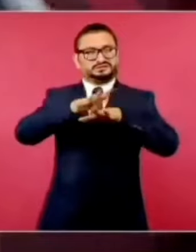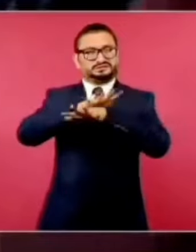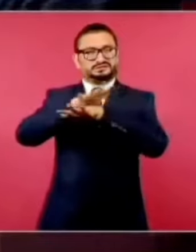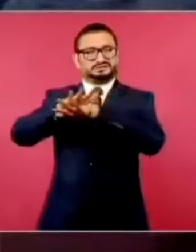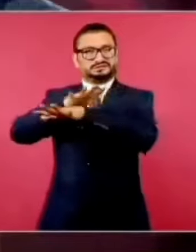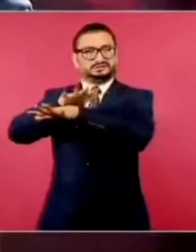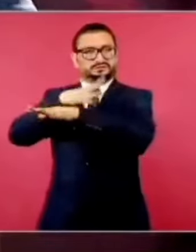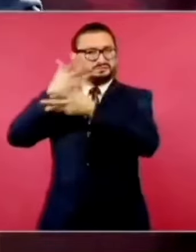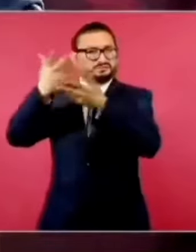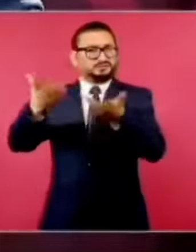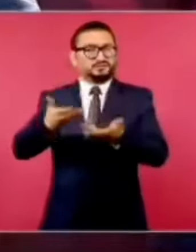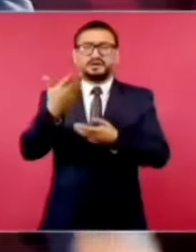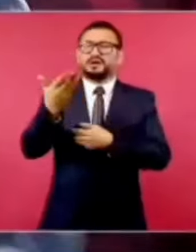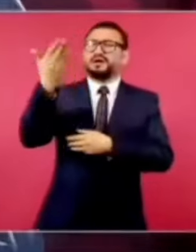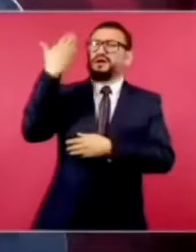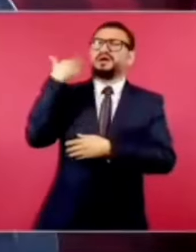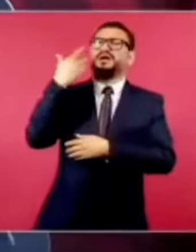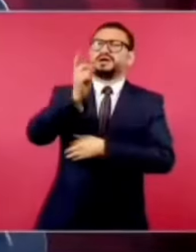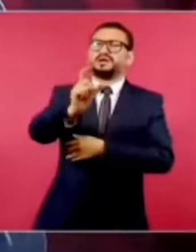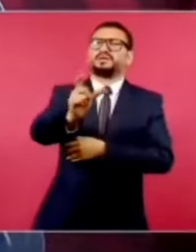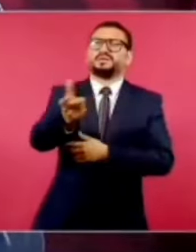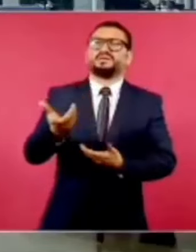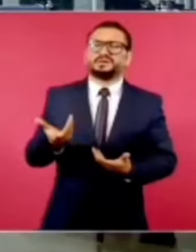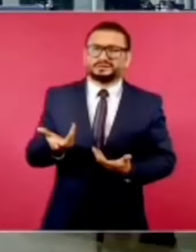Díganme cuándo,